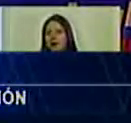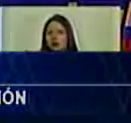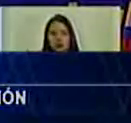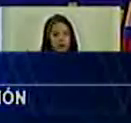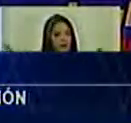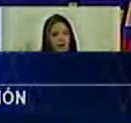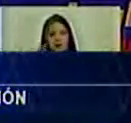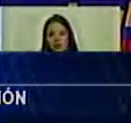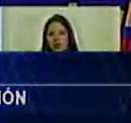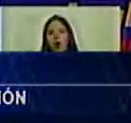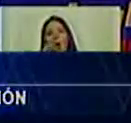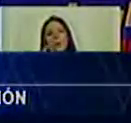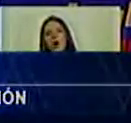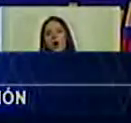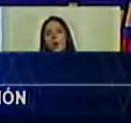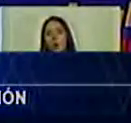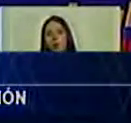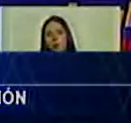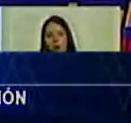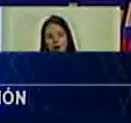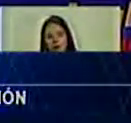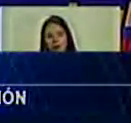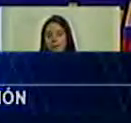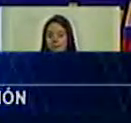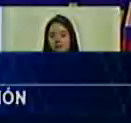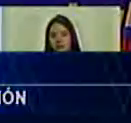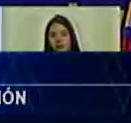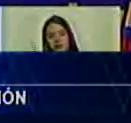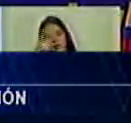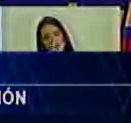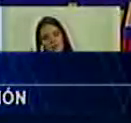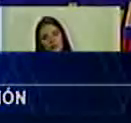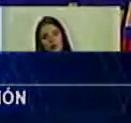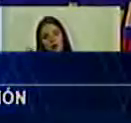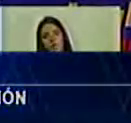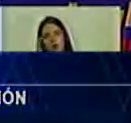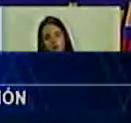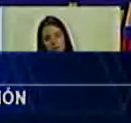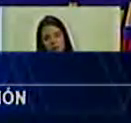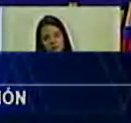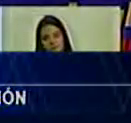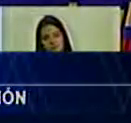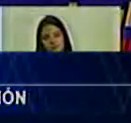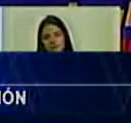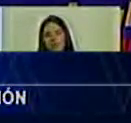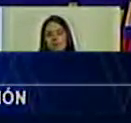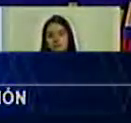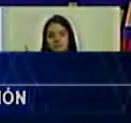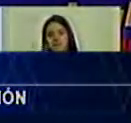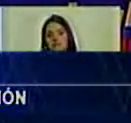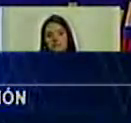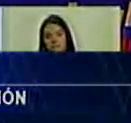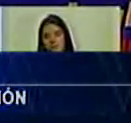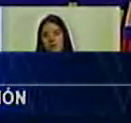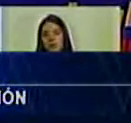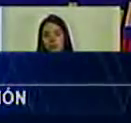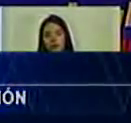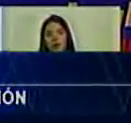eligió a Juan Manuel Santos, presidente de la República de Colombia. En Venezuela, para